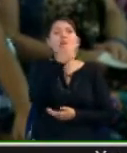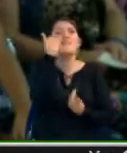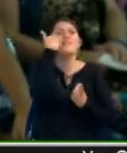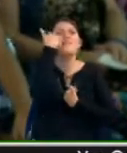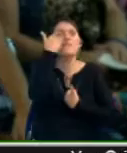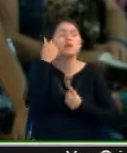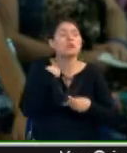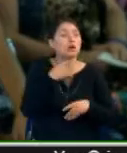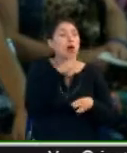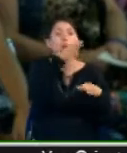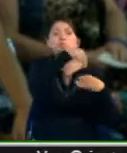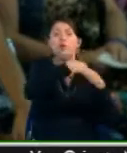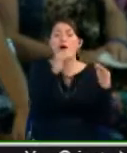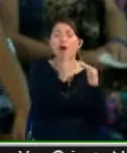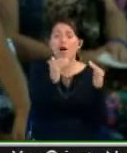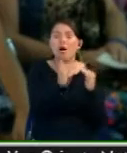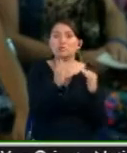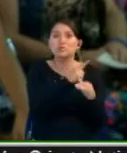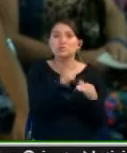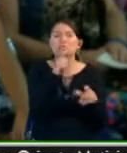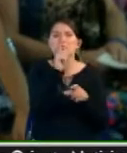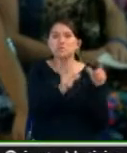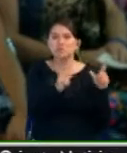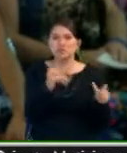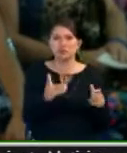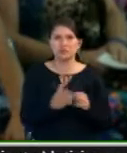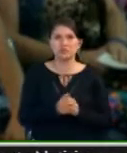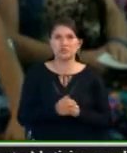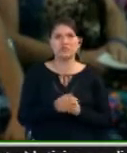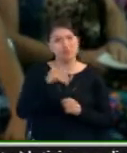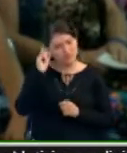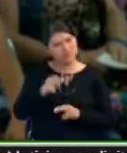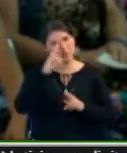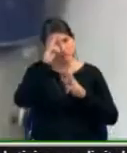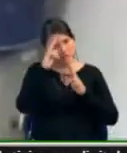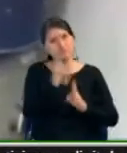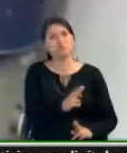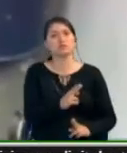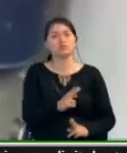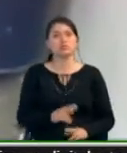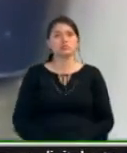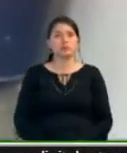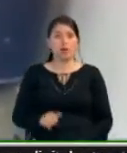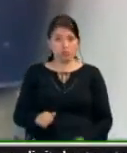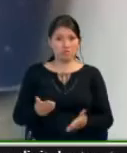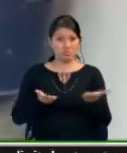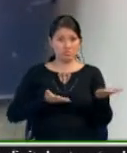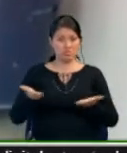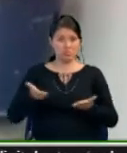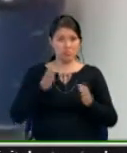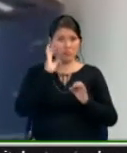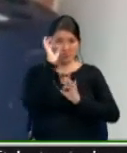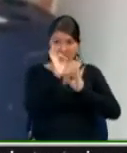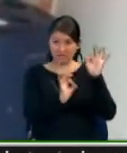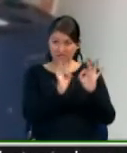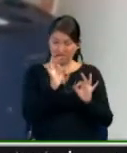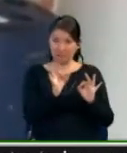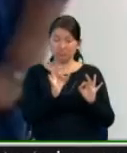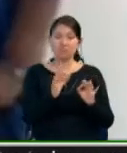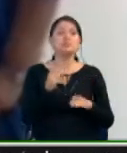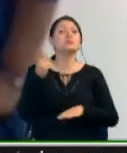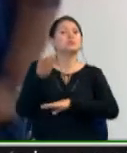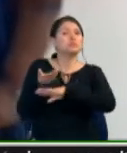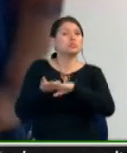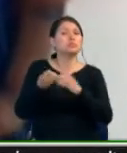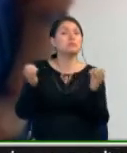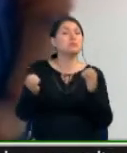pacientes que nosotros tenemos en nuestras casas, que son gente que merece respeto. Hoy el servicio de cuidadores es requerido por